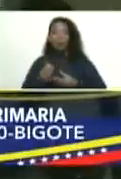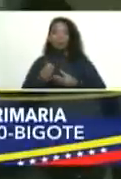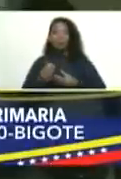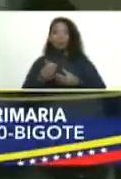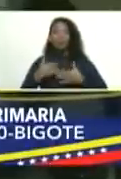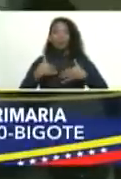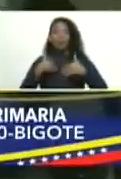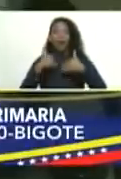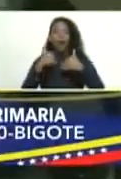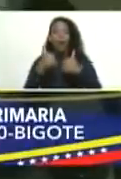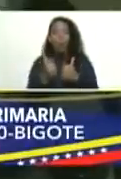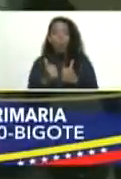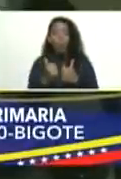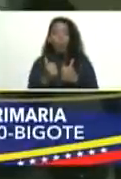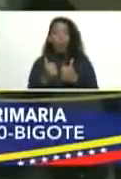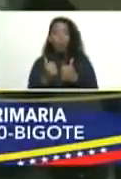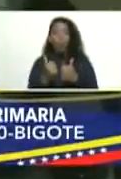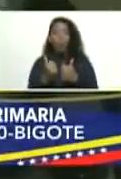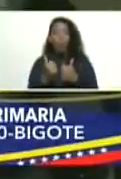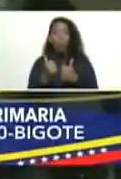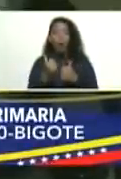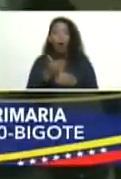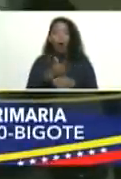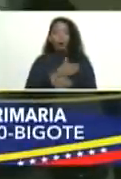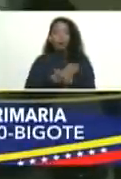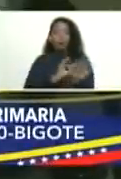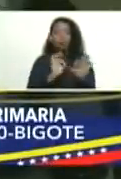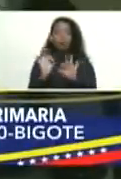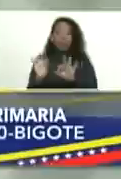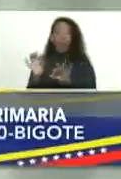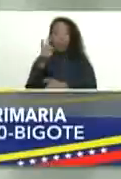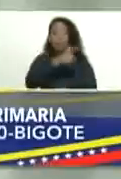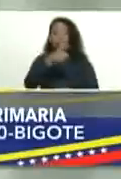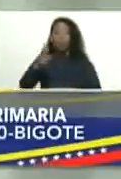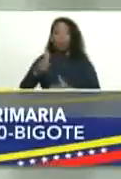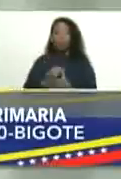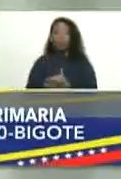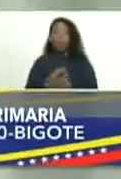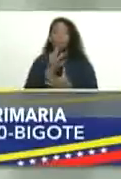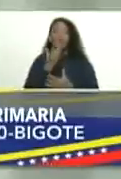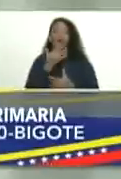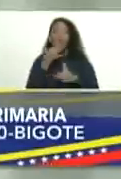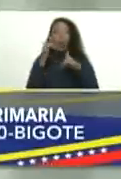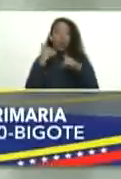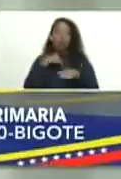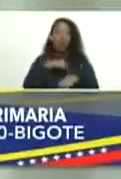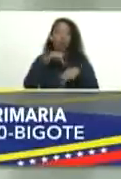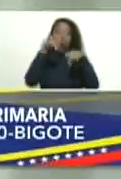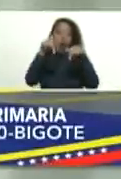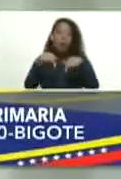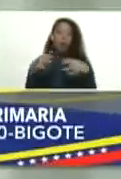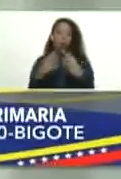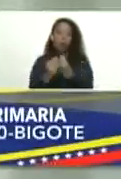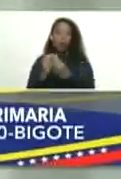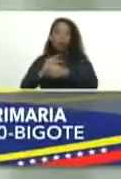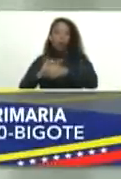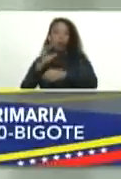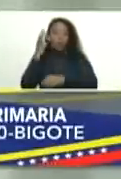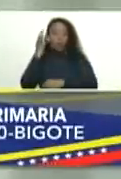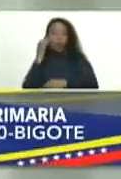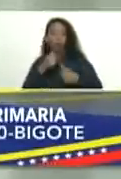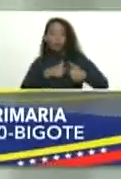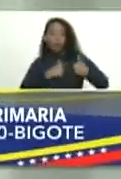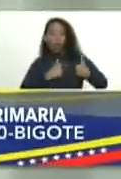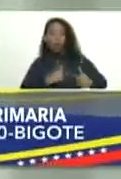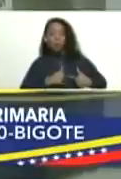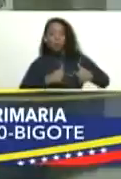primaria preventiva de calidad y gratuita. Por ejemplo, presidente, aquí estamos con esta doctora que es una cardióloga, la